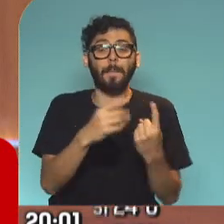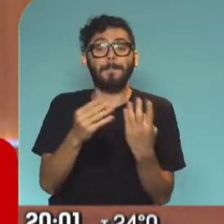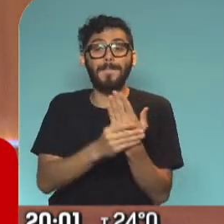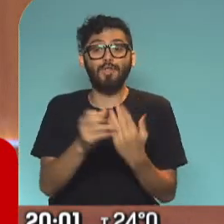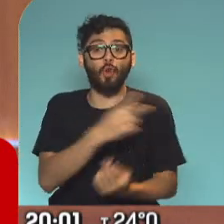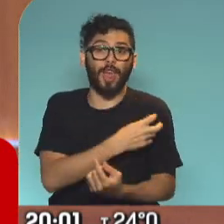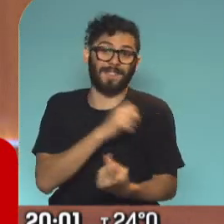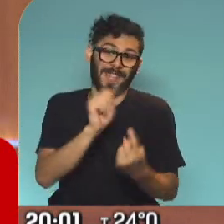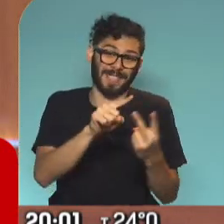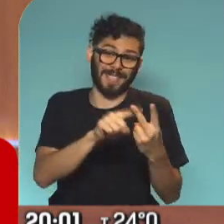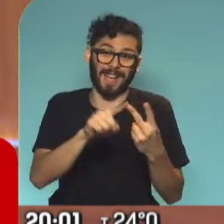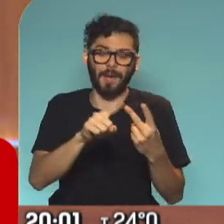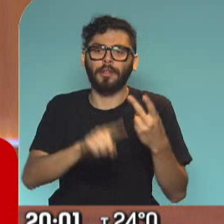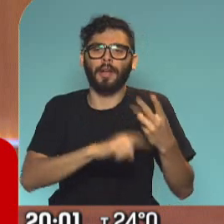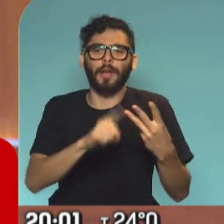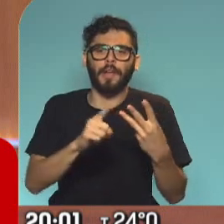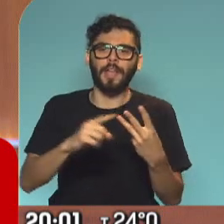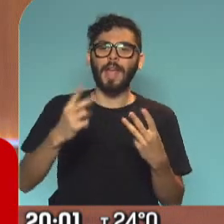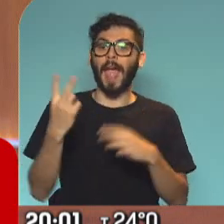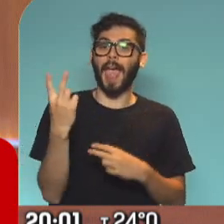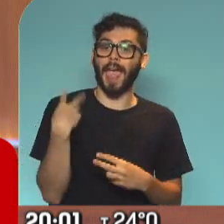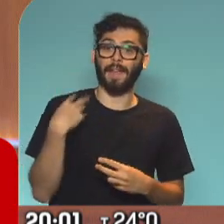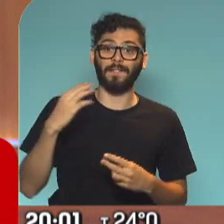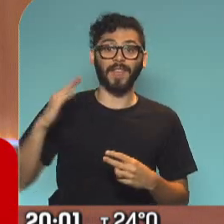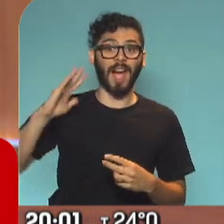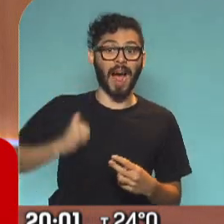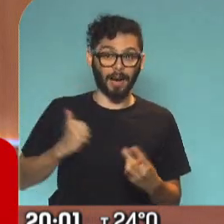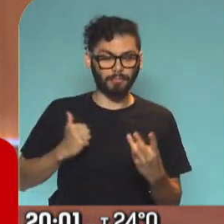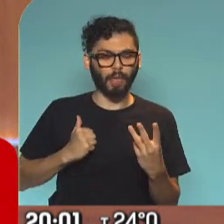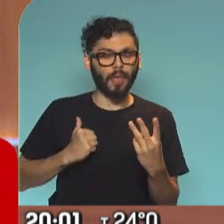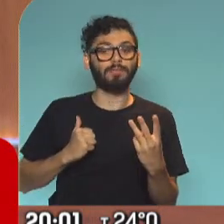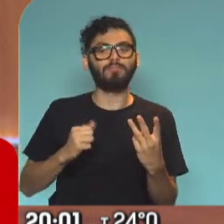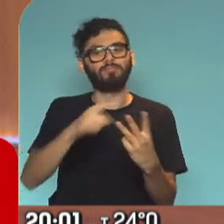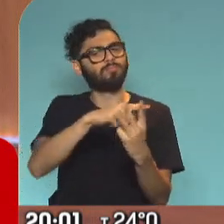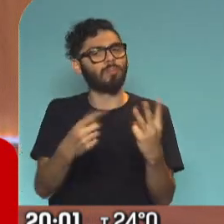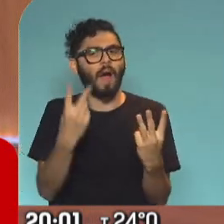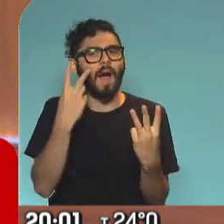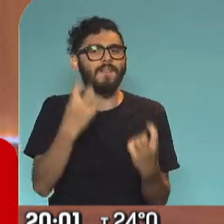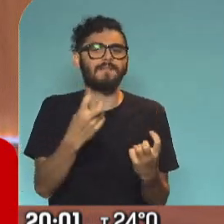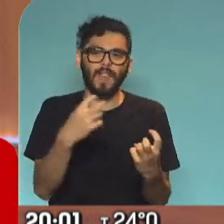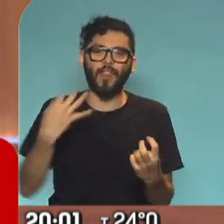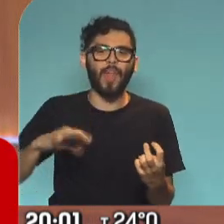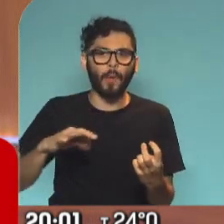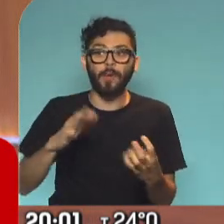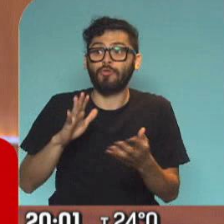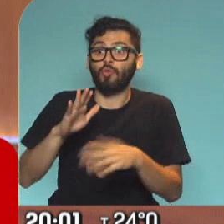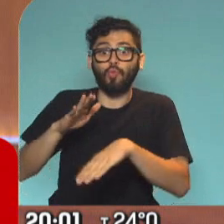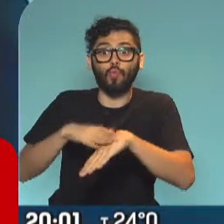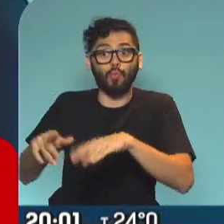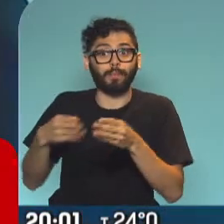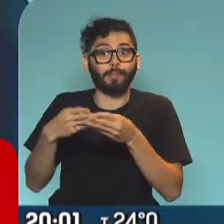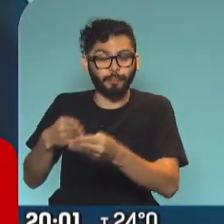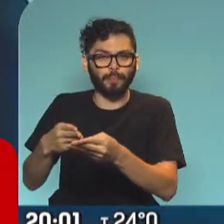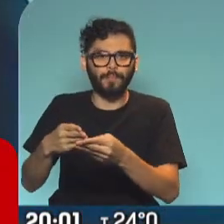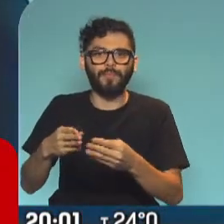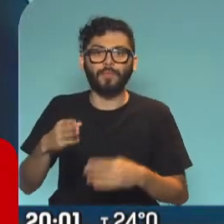era el jefe de la Armada, Néstor Espósito, sobre el hundimiento del buque Ara San Juan. Contanos novedades. La jueza Marta